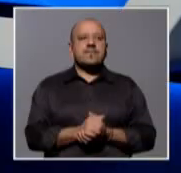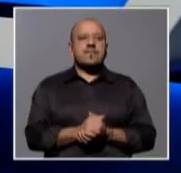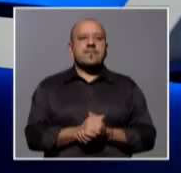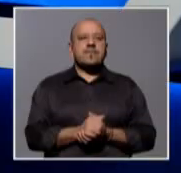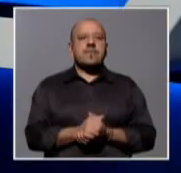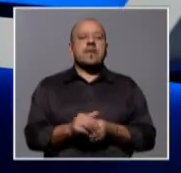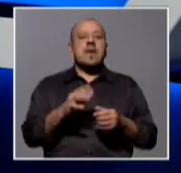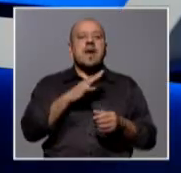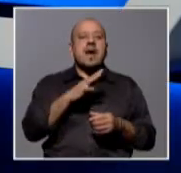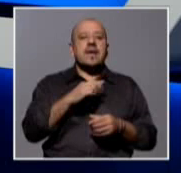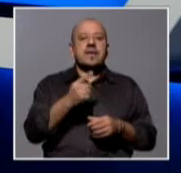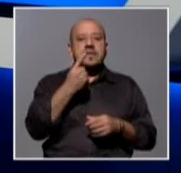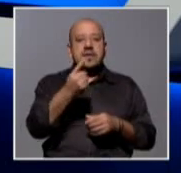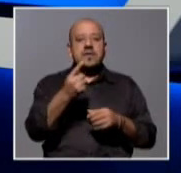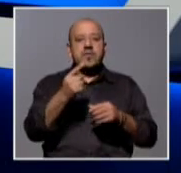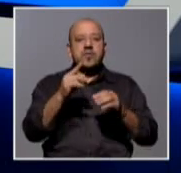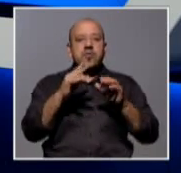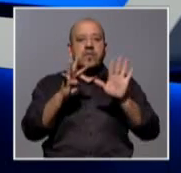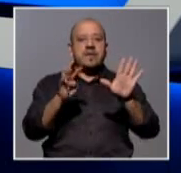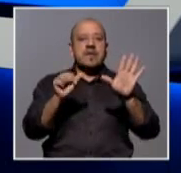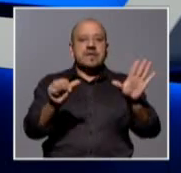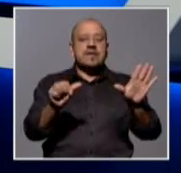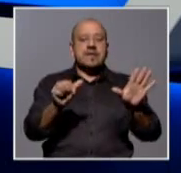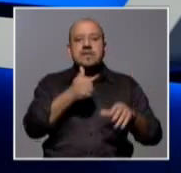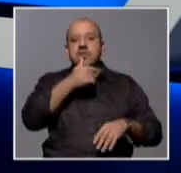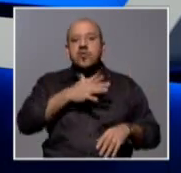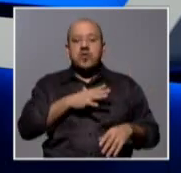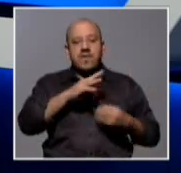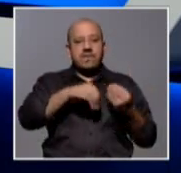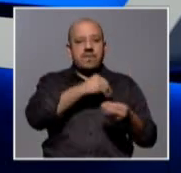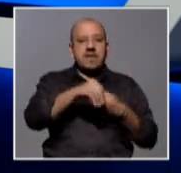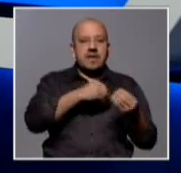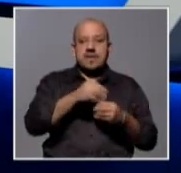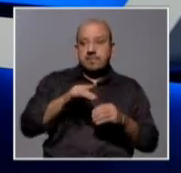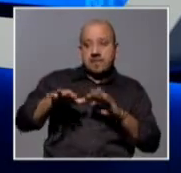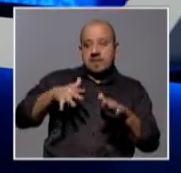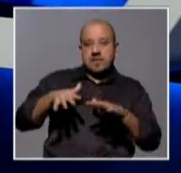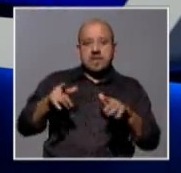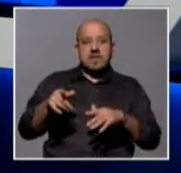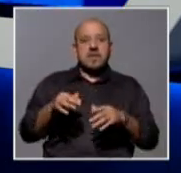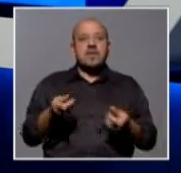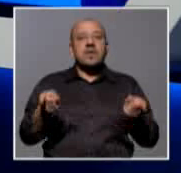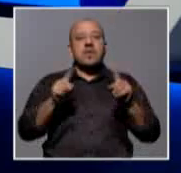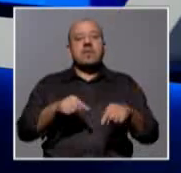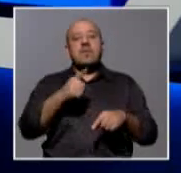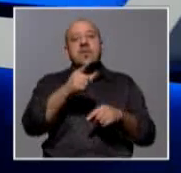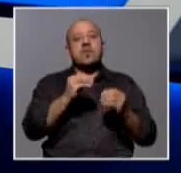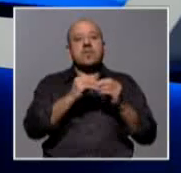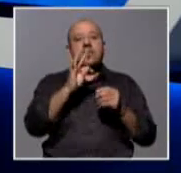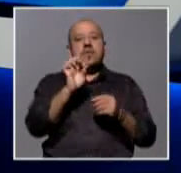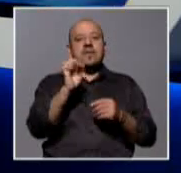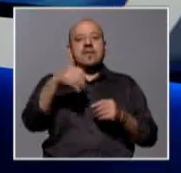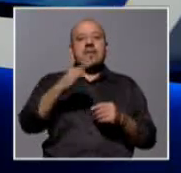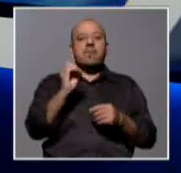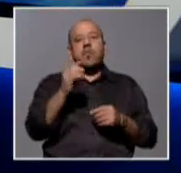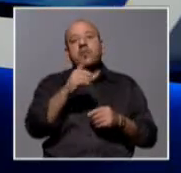Y hay 196 historias familiares más parecidas a esta. Volvemos con Jorge Temponi. Tempo,